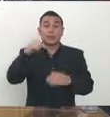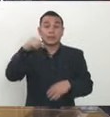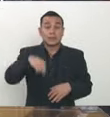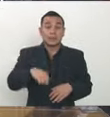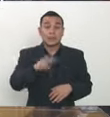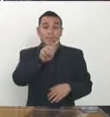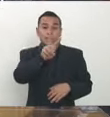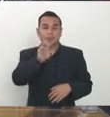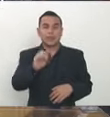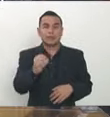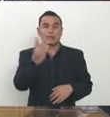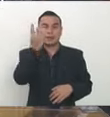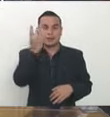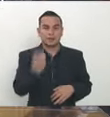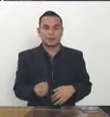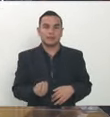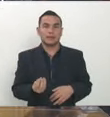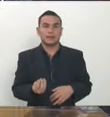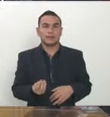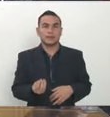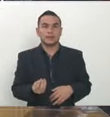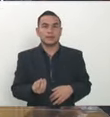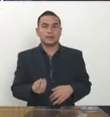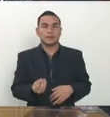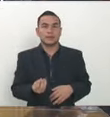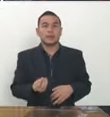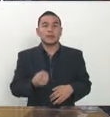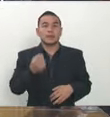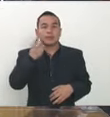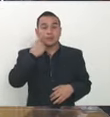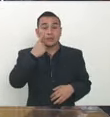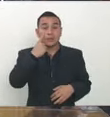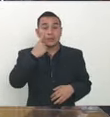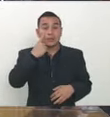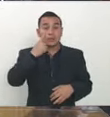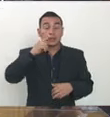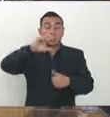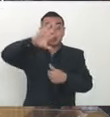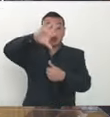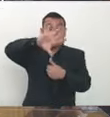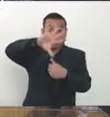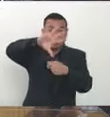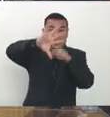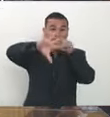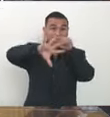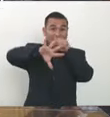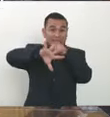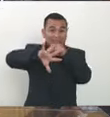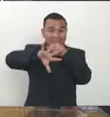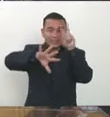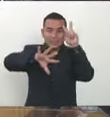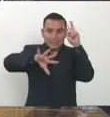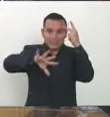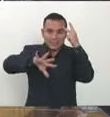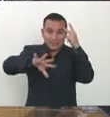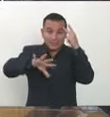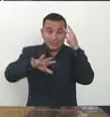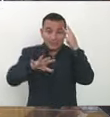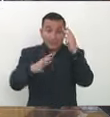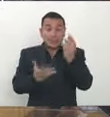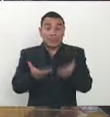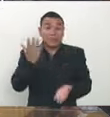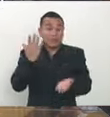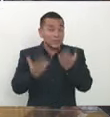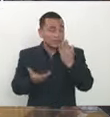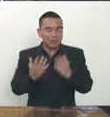20 días, si no menos, de que Norteamérica sea el epicentro de la enfermedad. Esto es una predicción, no tiene por qué ser verdad, ojalá no